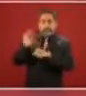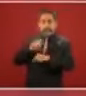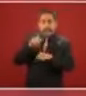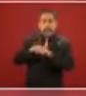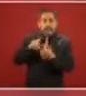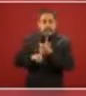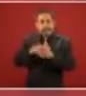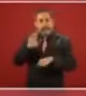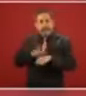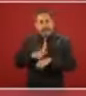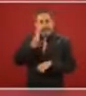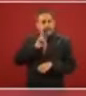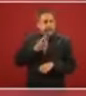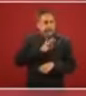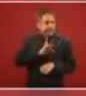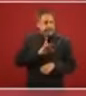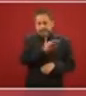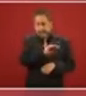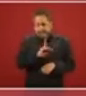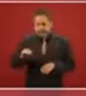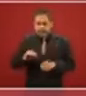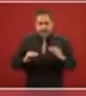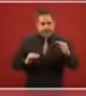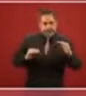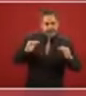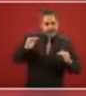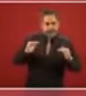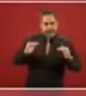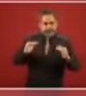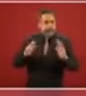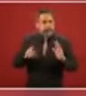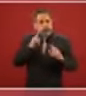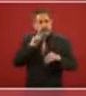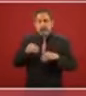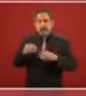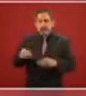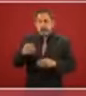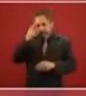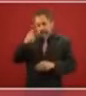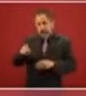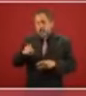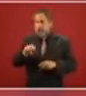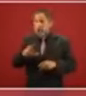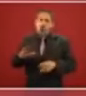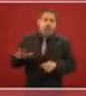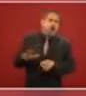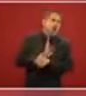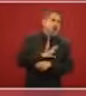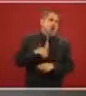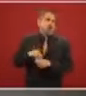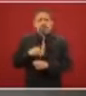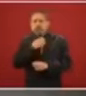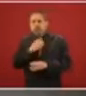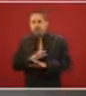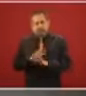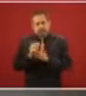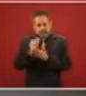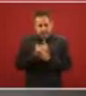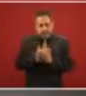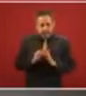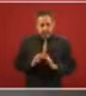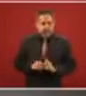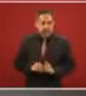más posibilidad de evitar el hacinamiento en las cárceles.